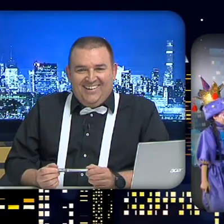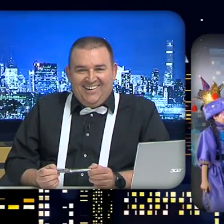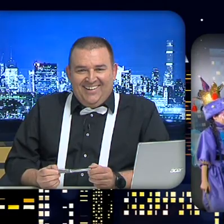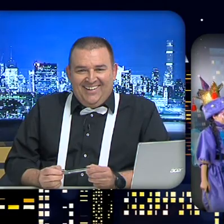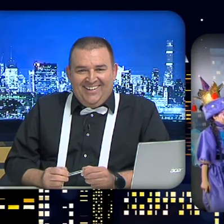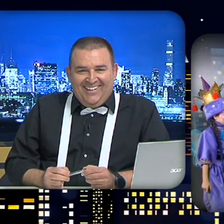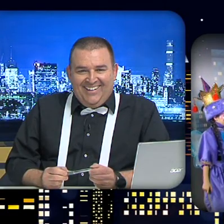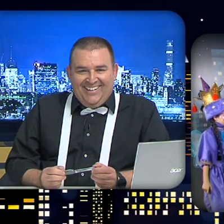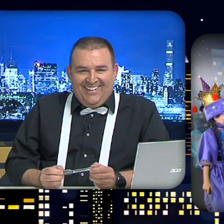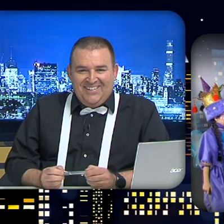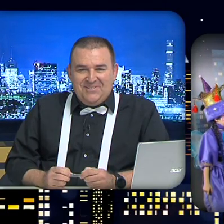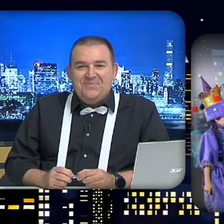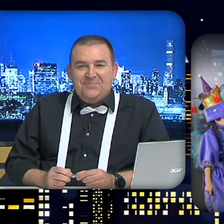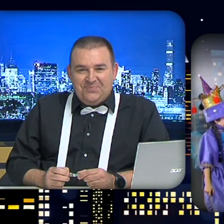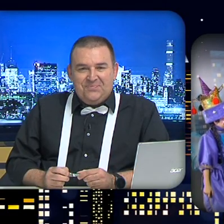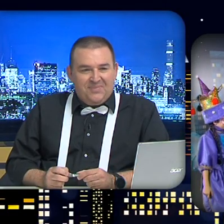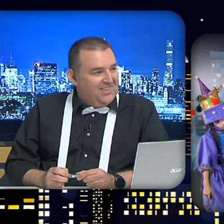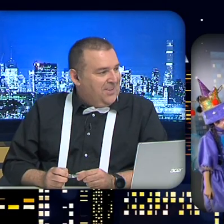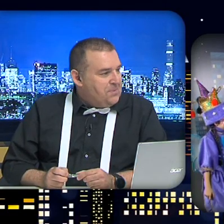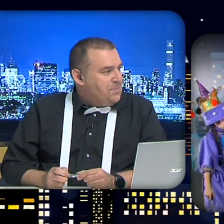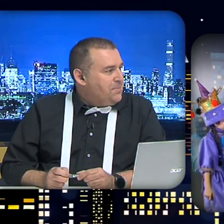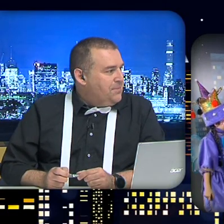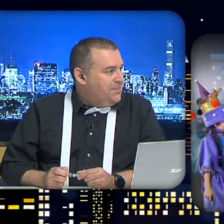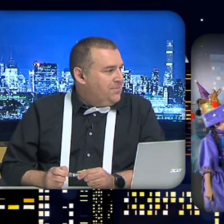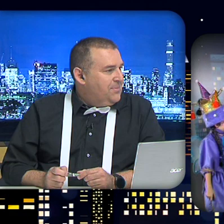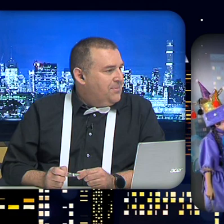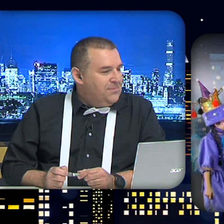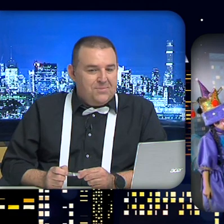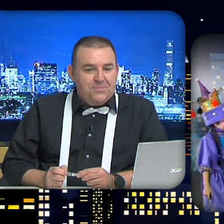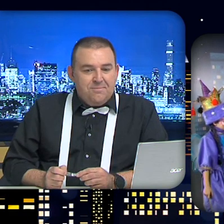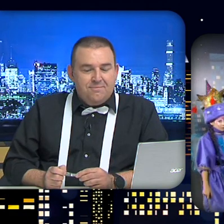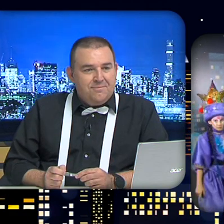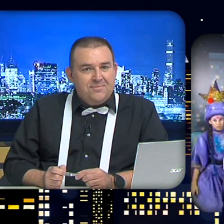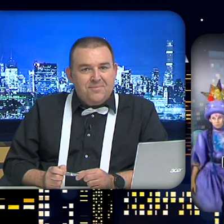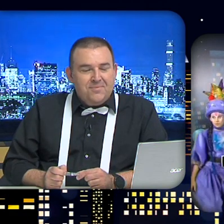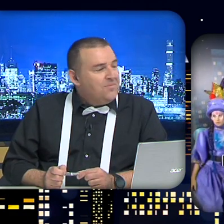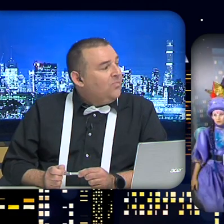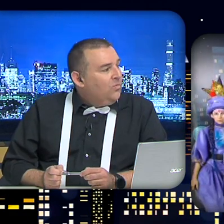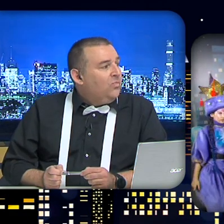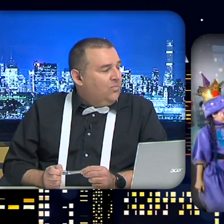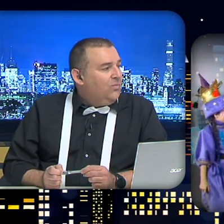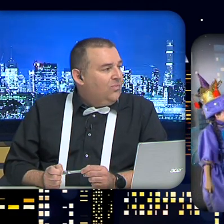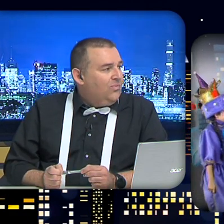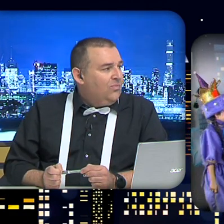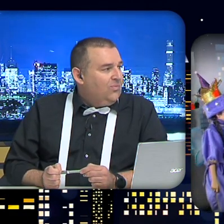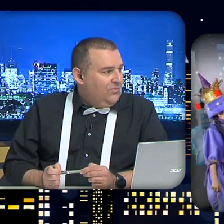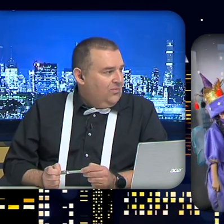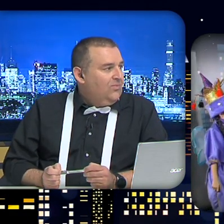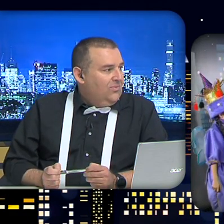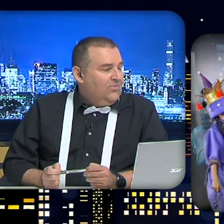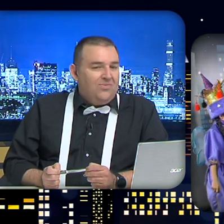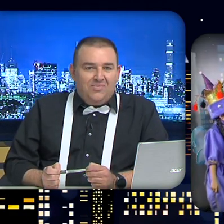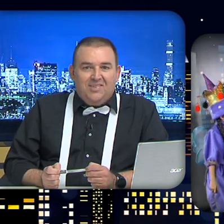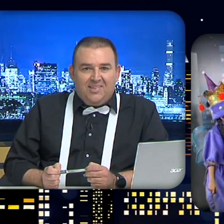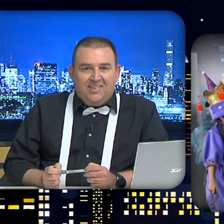Y buenas aquí estamos. Es que esto es de verdad, nos lo estamos pasando genial. Porque si tú supieras lo que pasa aquí, lo que pasa es que hacemos lo mismo,